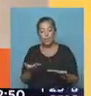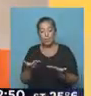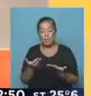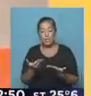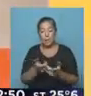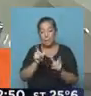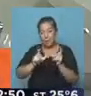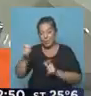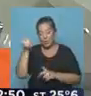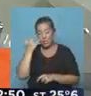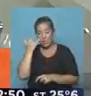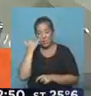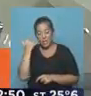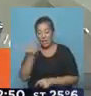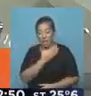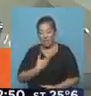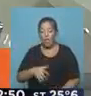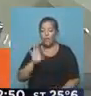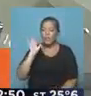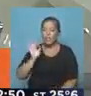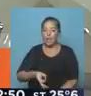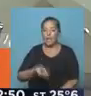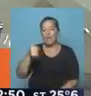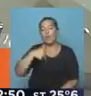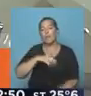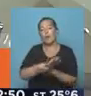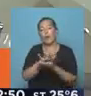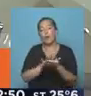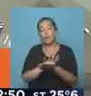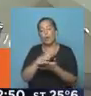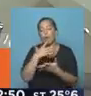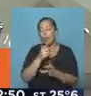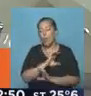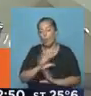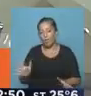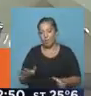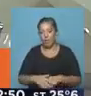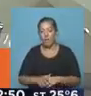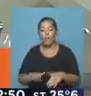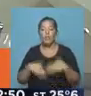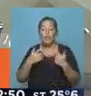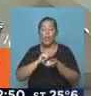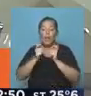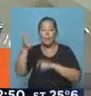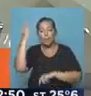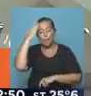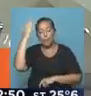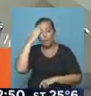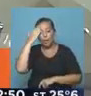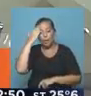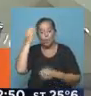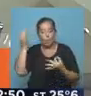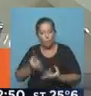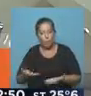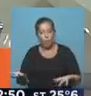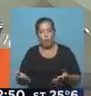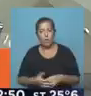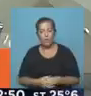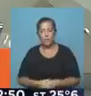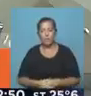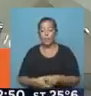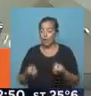ciudadanos como desde el estado se sabe que a la corrupción no se la tolera digamos entonces es un cambio cultural fenomenal No sí que